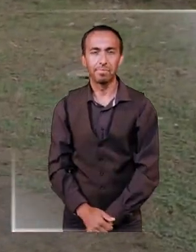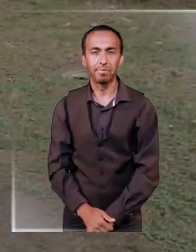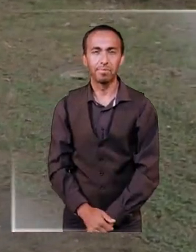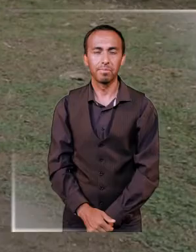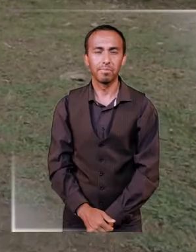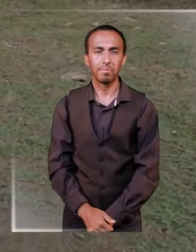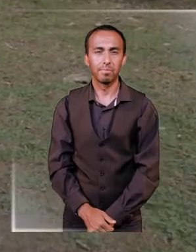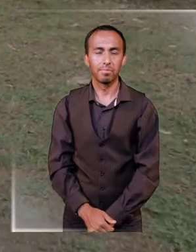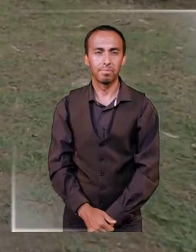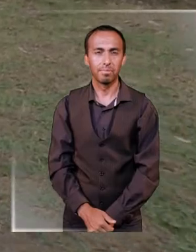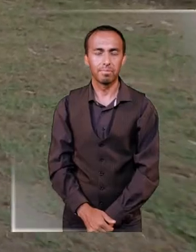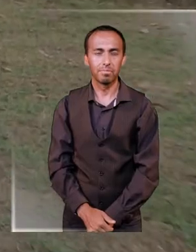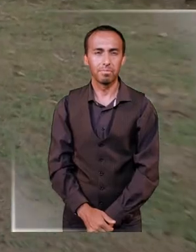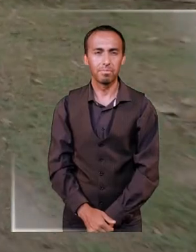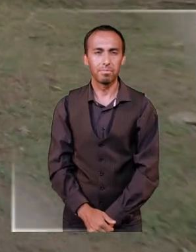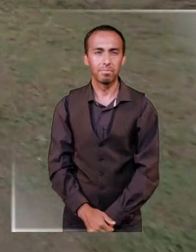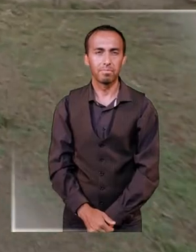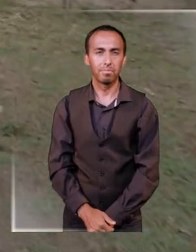Salvador, ¿viste el pez?